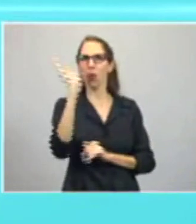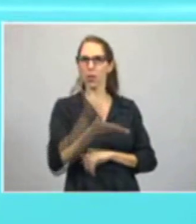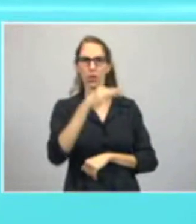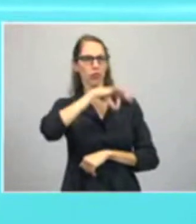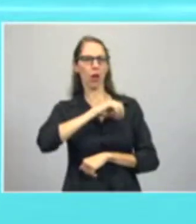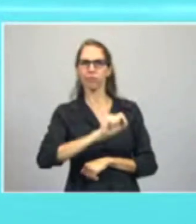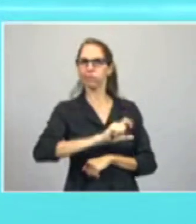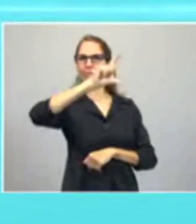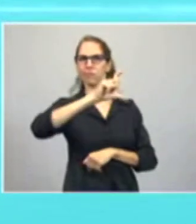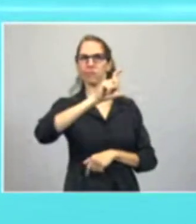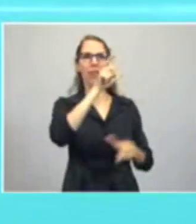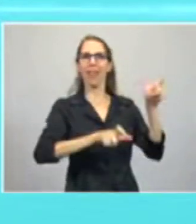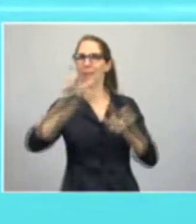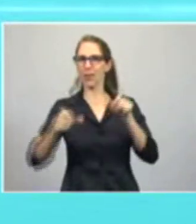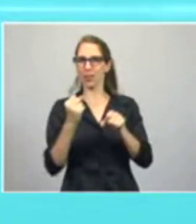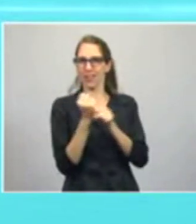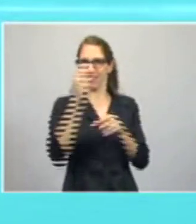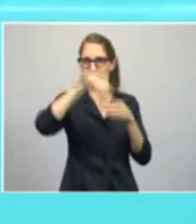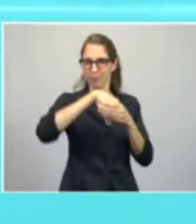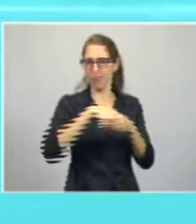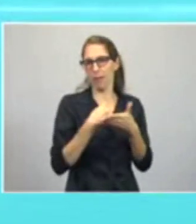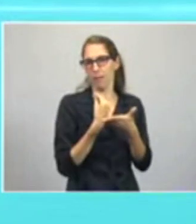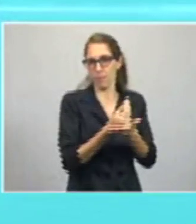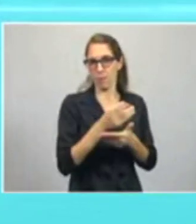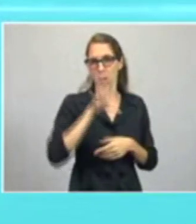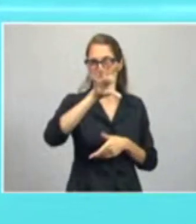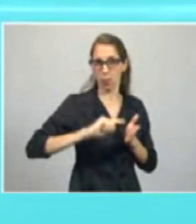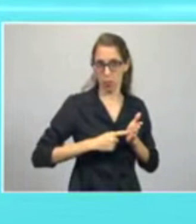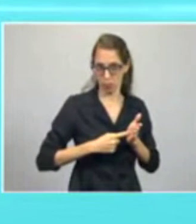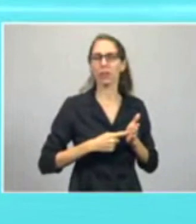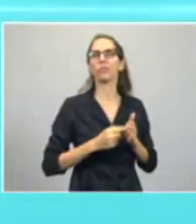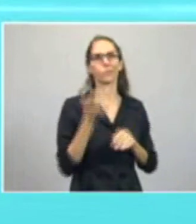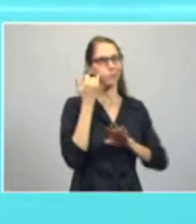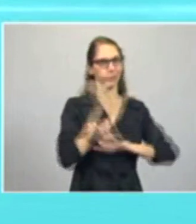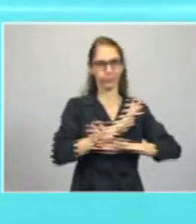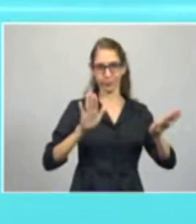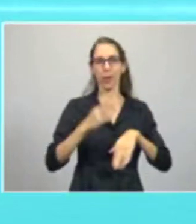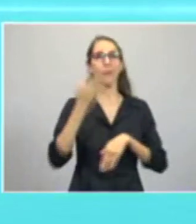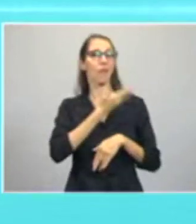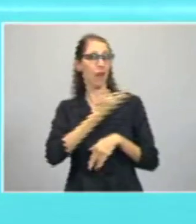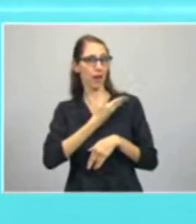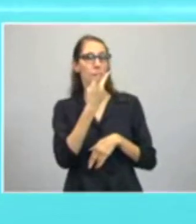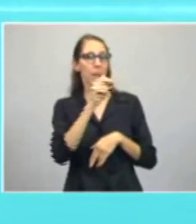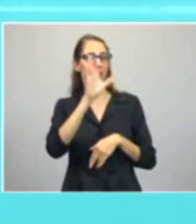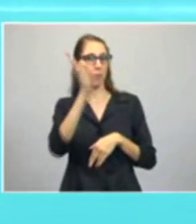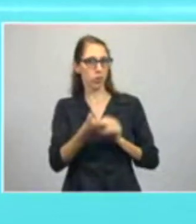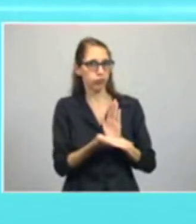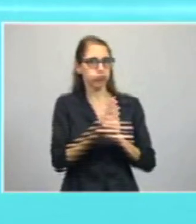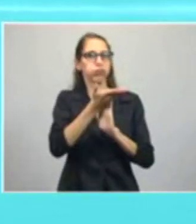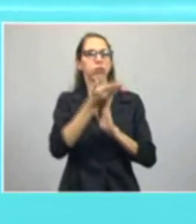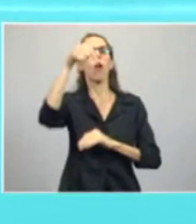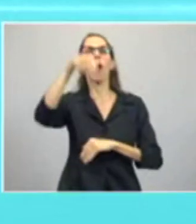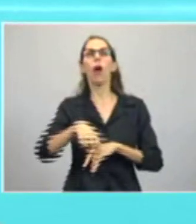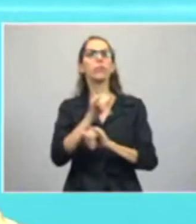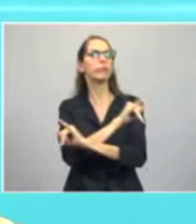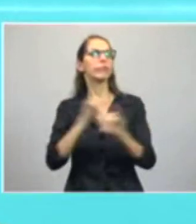de los trabajadores de la Provincia de Buenos Aires en febrero de un 20% y el anuncio de hoy